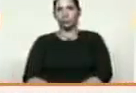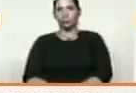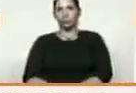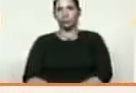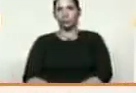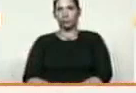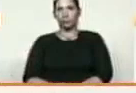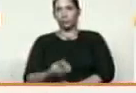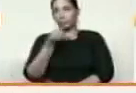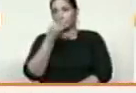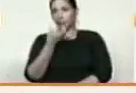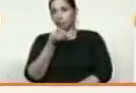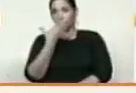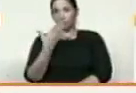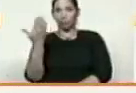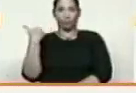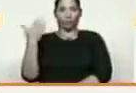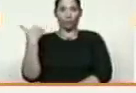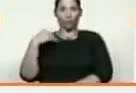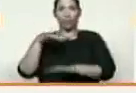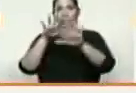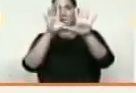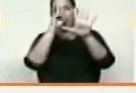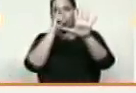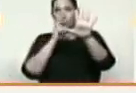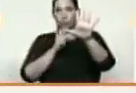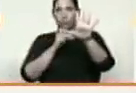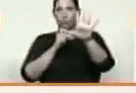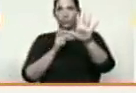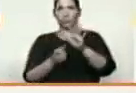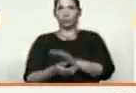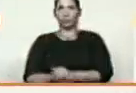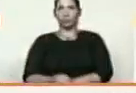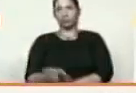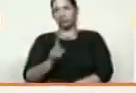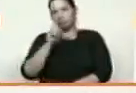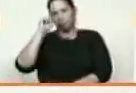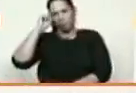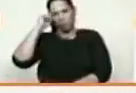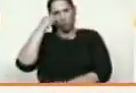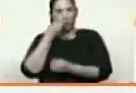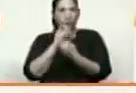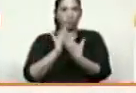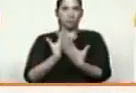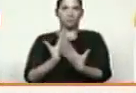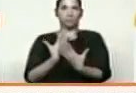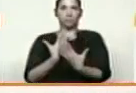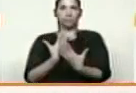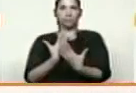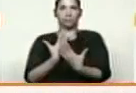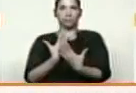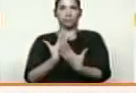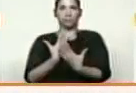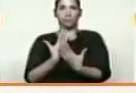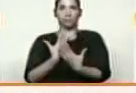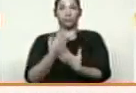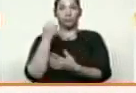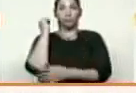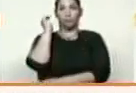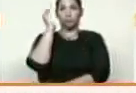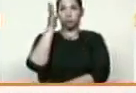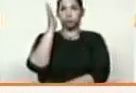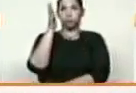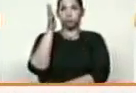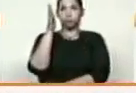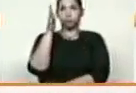En Miraflores hace no sé si 2 años o 3, no recuerdo bien, en un acto, me acuerdo